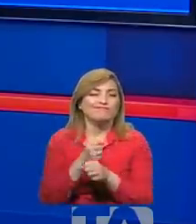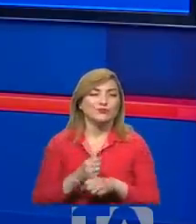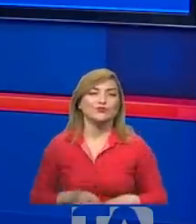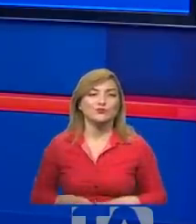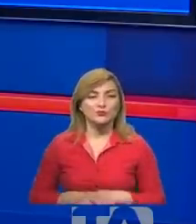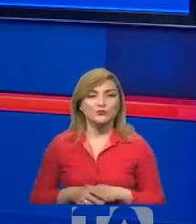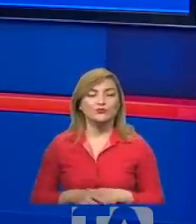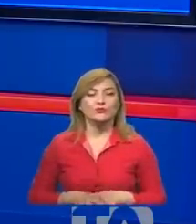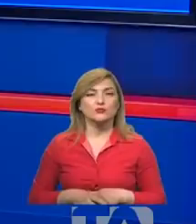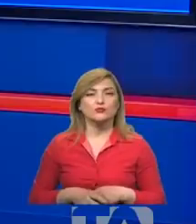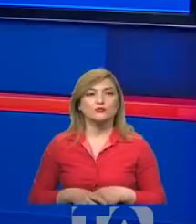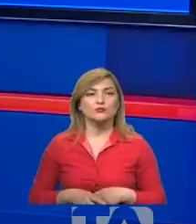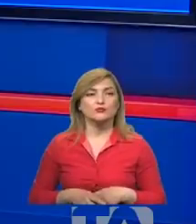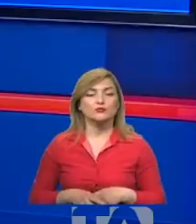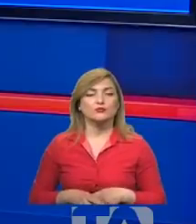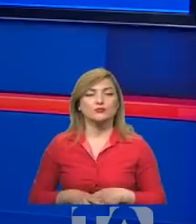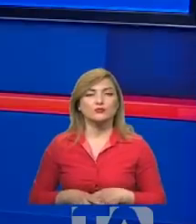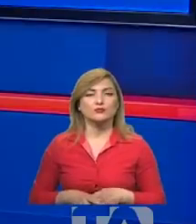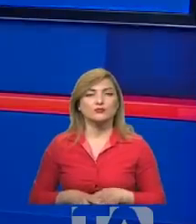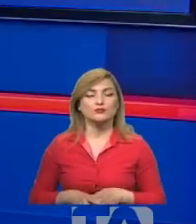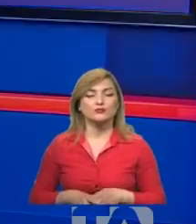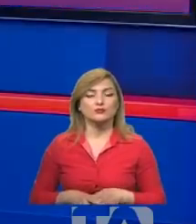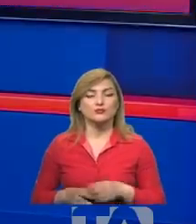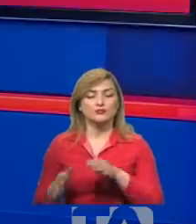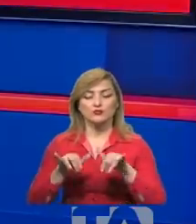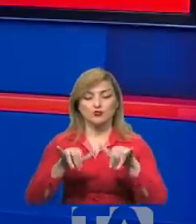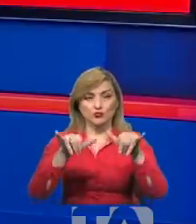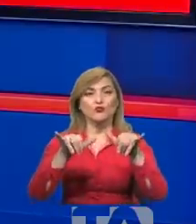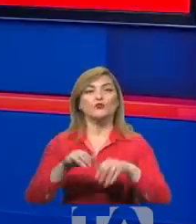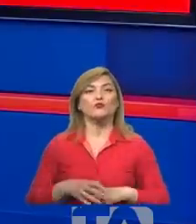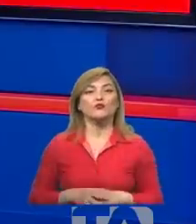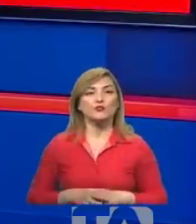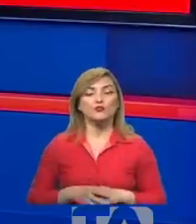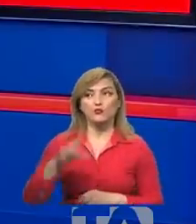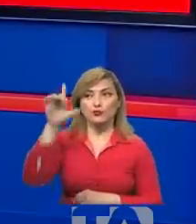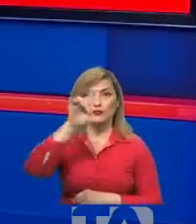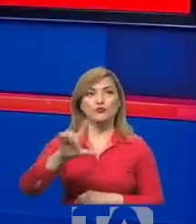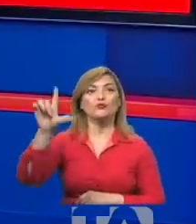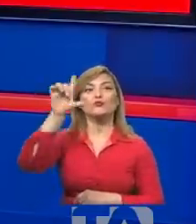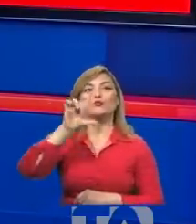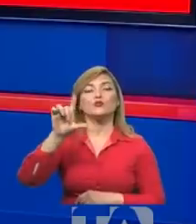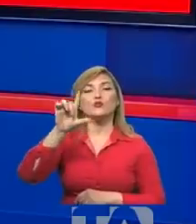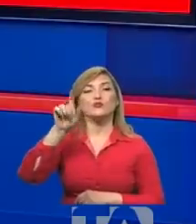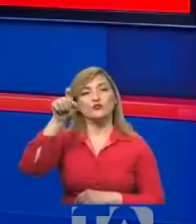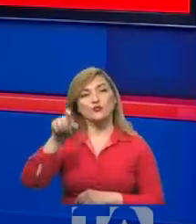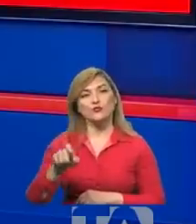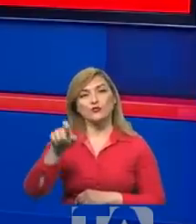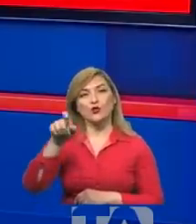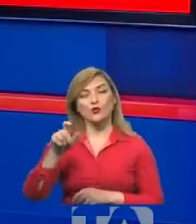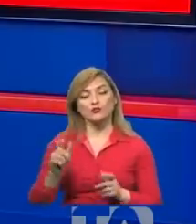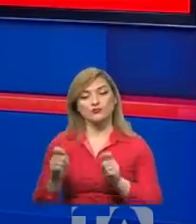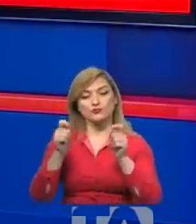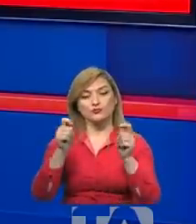seguridad en la zona. Vamos a continuar con otro tema. Les contamos ahora que este lunes debió ser entregado ya